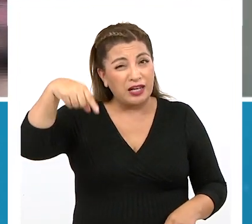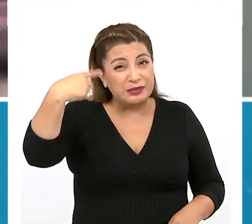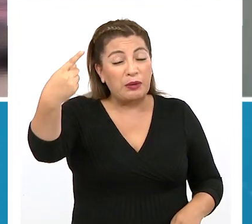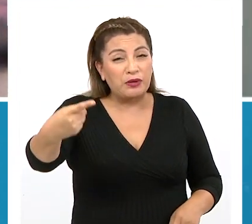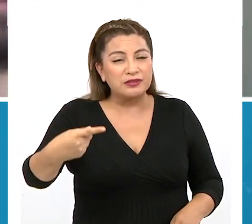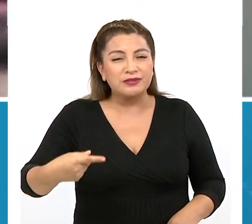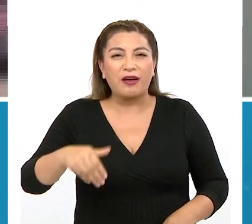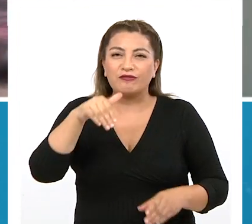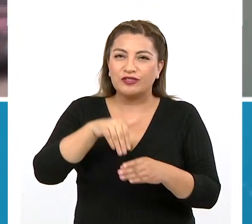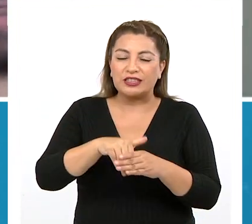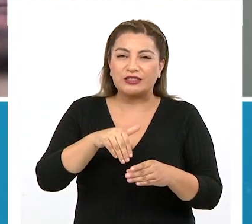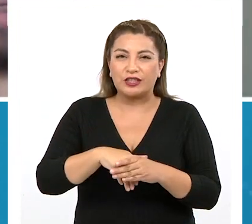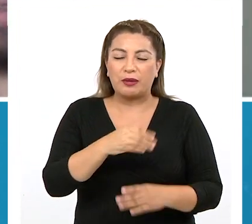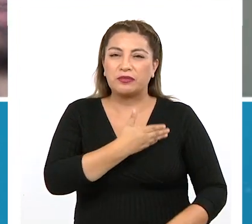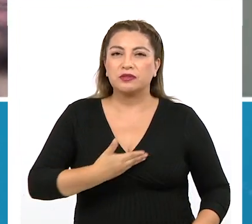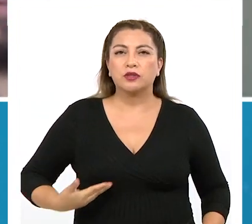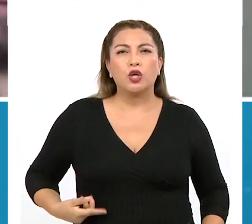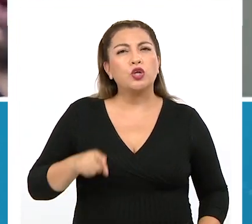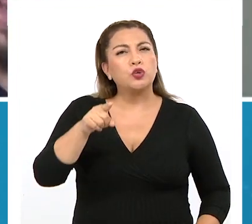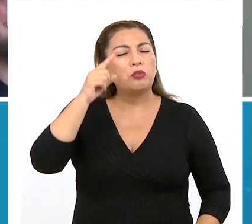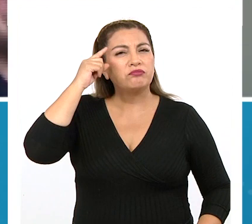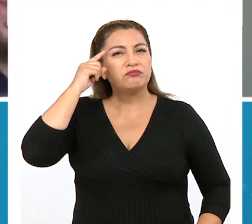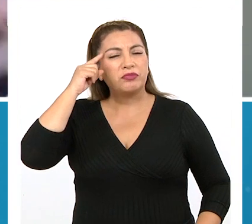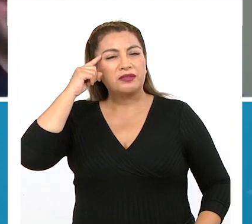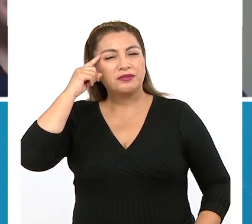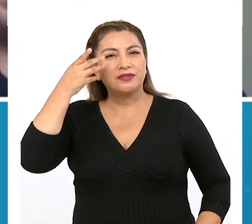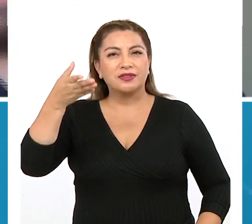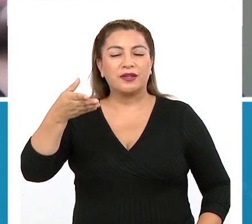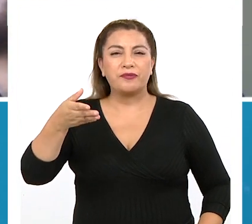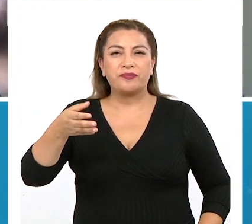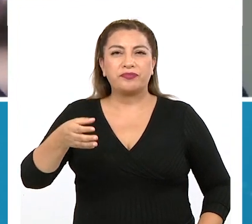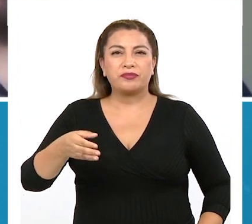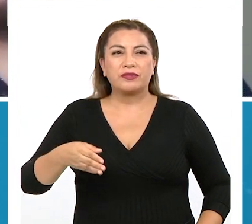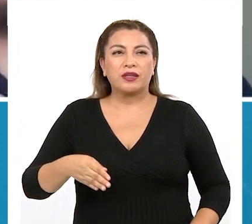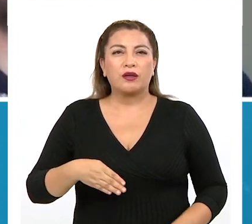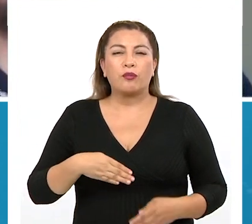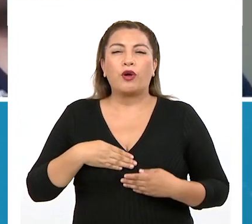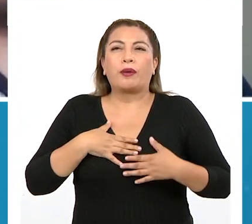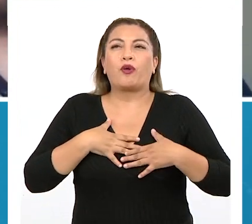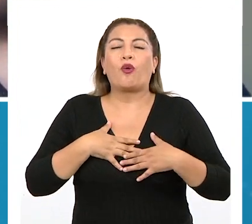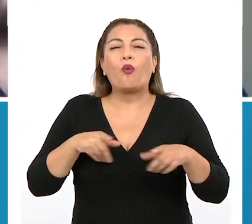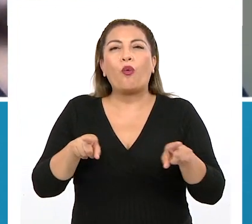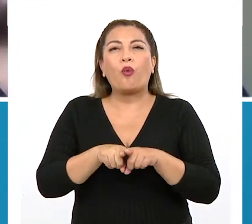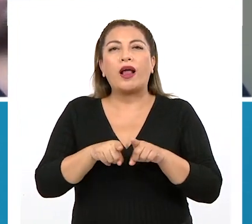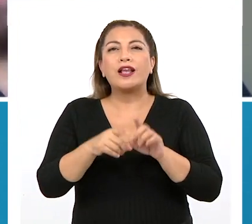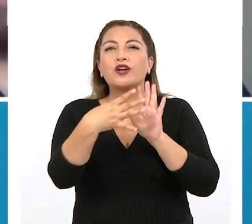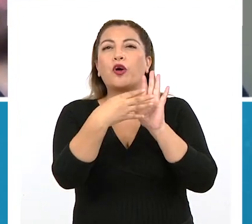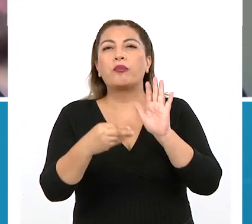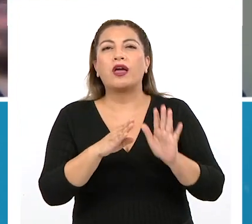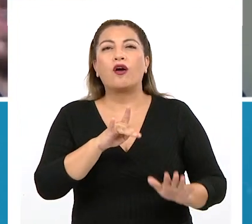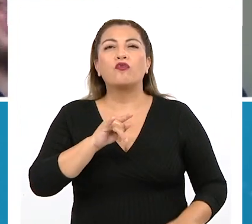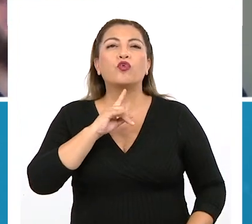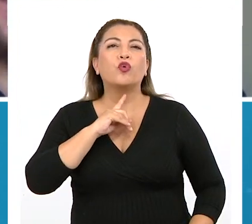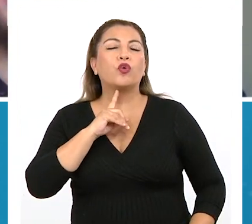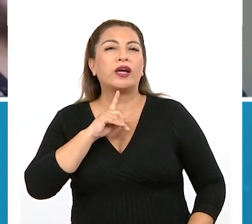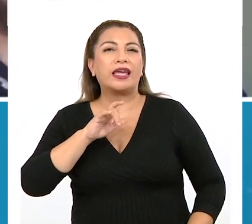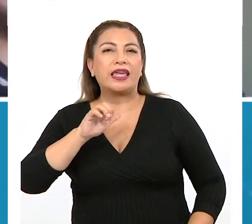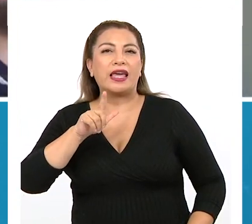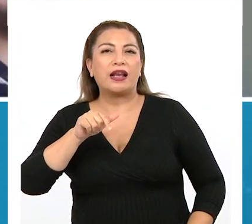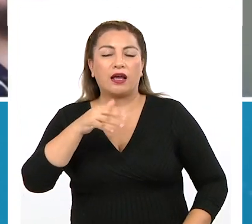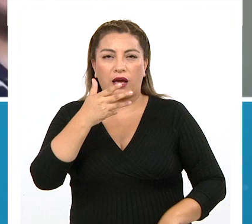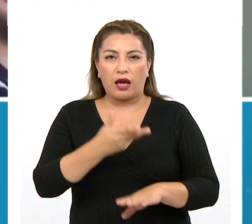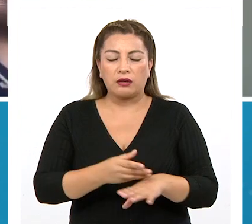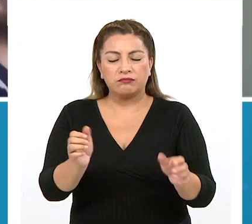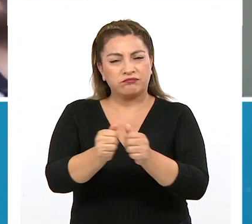¿Y crees que podría salir, aflorar este espíritu Bukele, que por el momento igual aparece en la prensa? Aparece en la prensa,